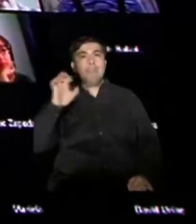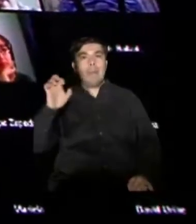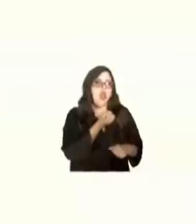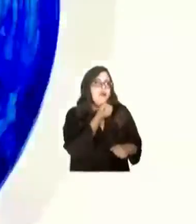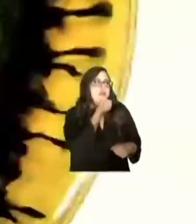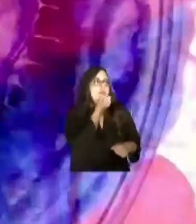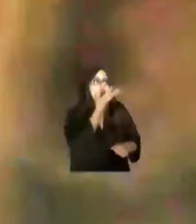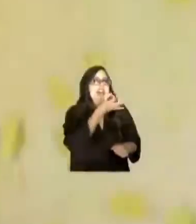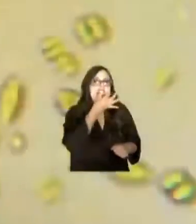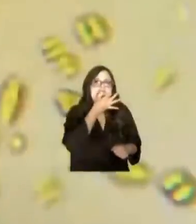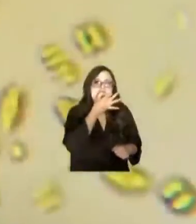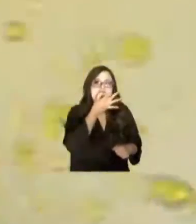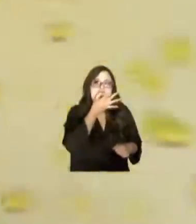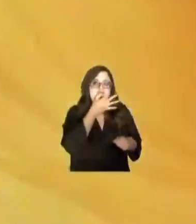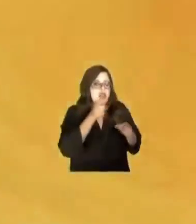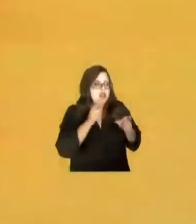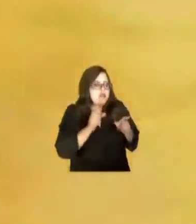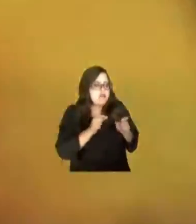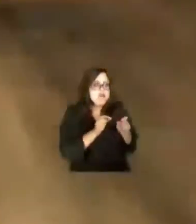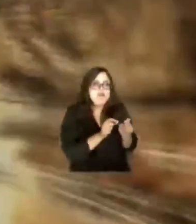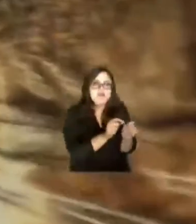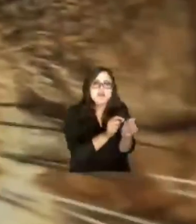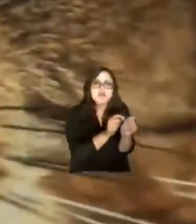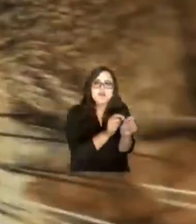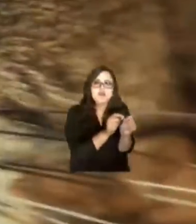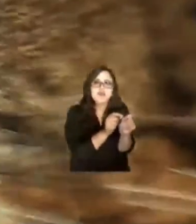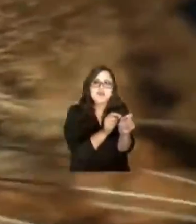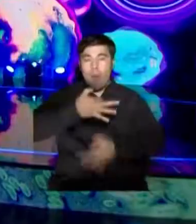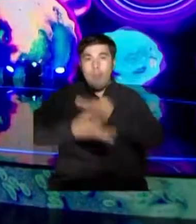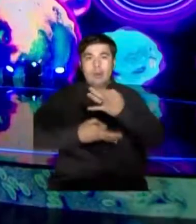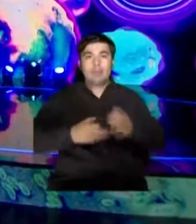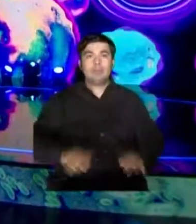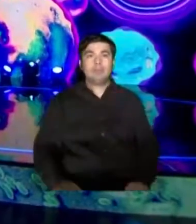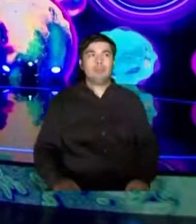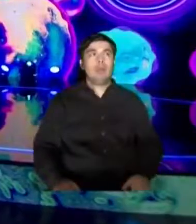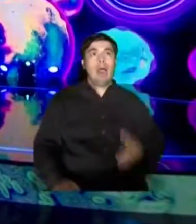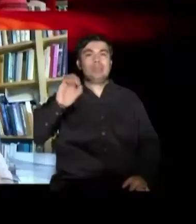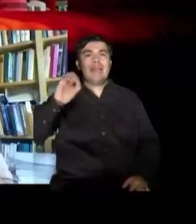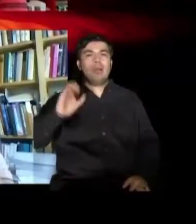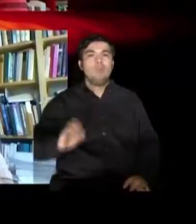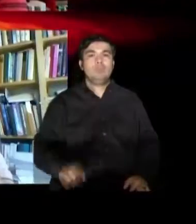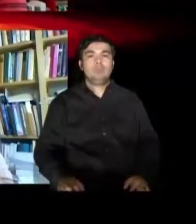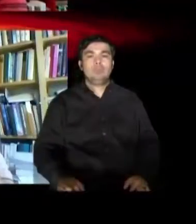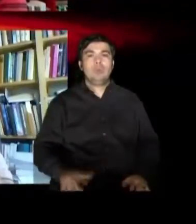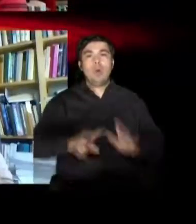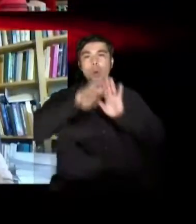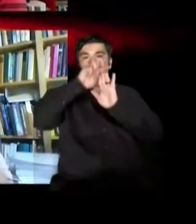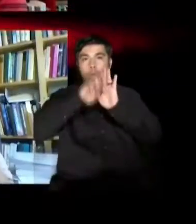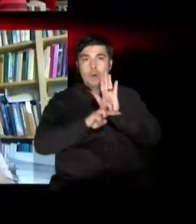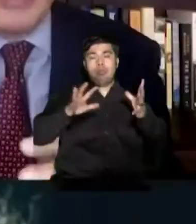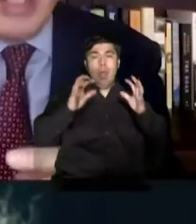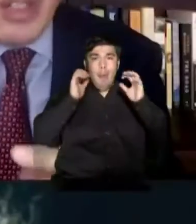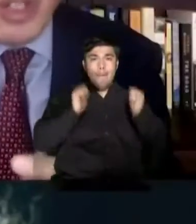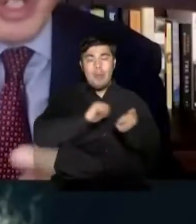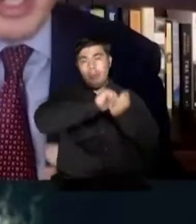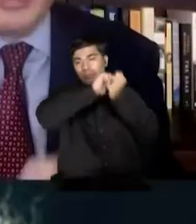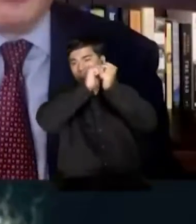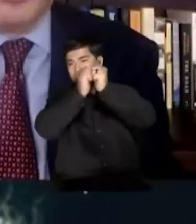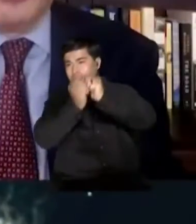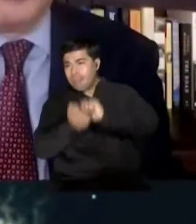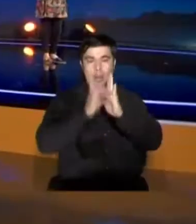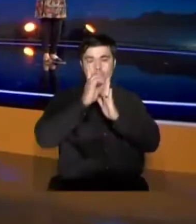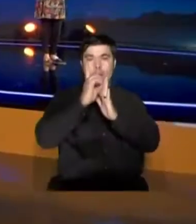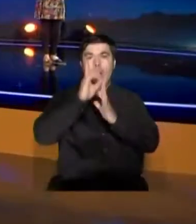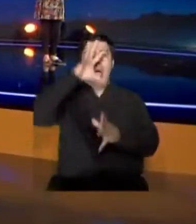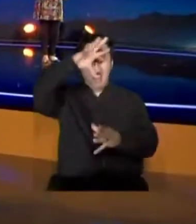norte chico temas de relevancia local como la sequía biodiversidad y resiliencia protagonizaron las presentaciones en valparaíso las políticas sociales